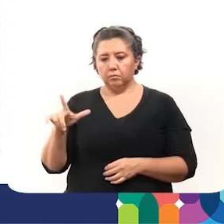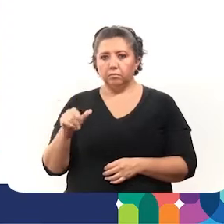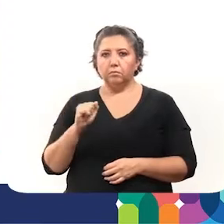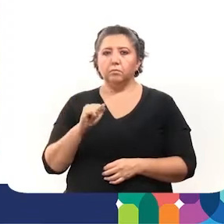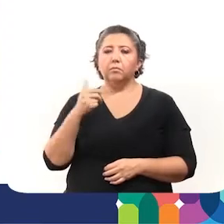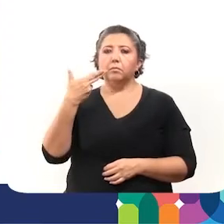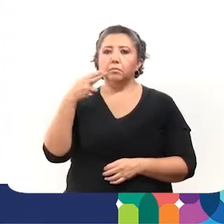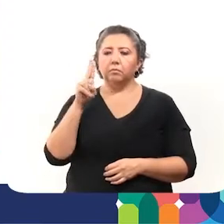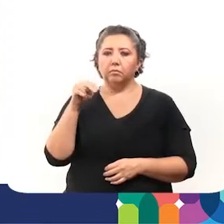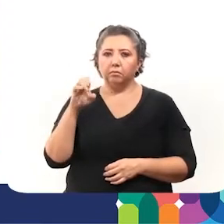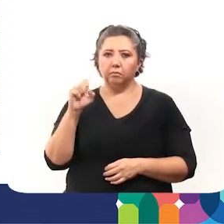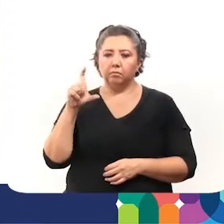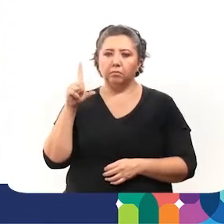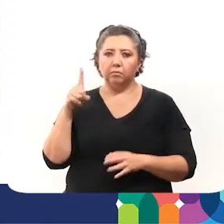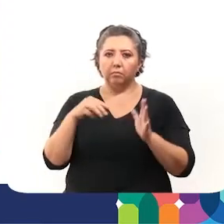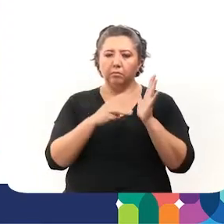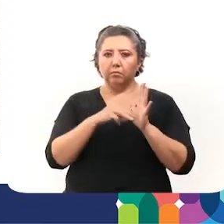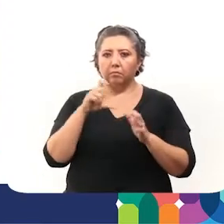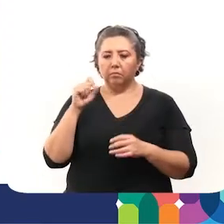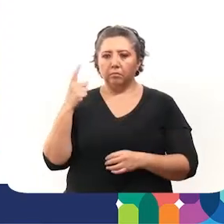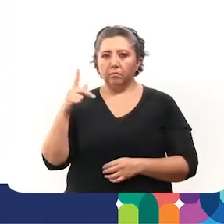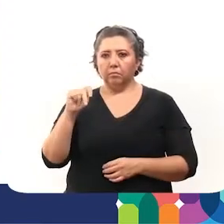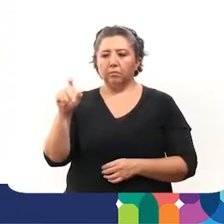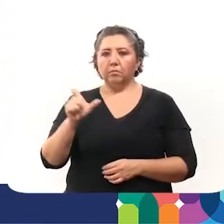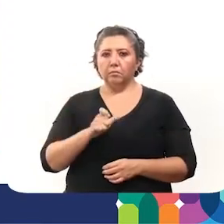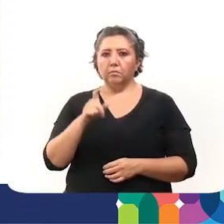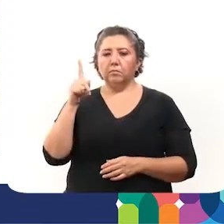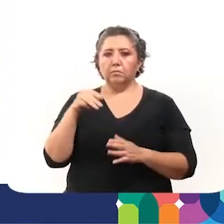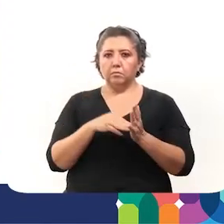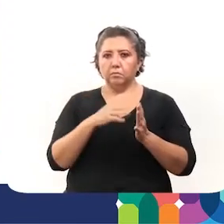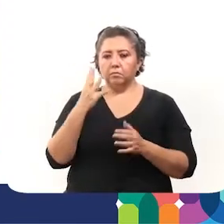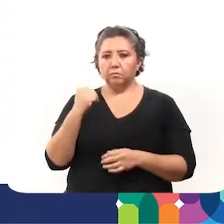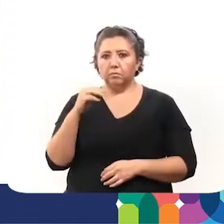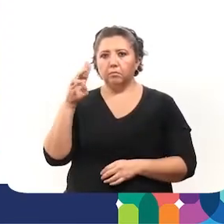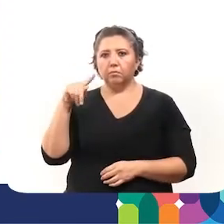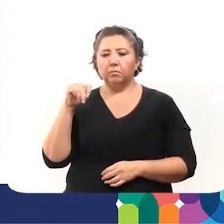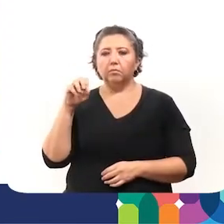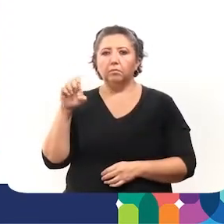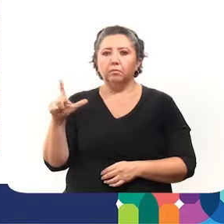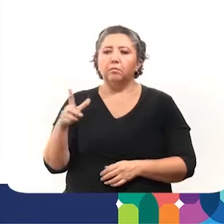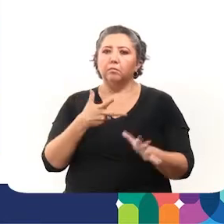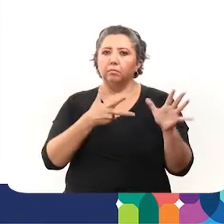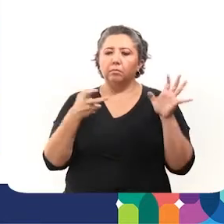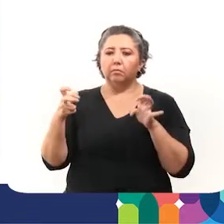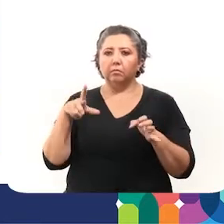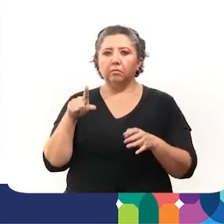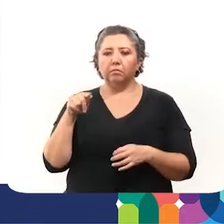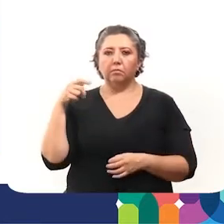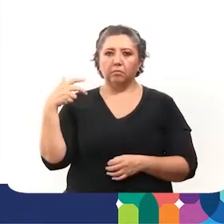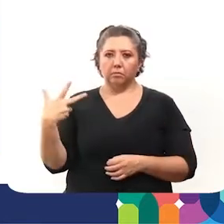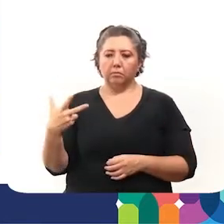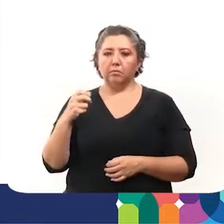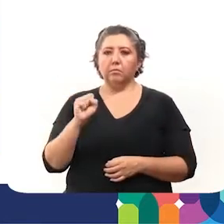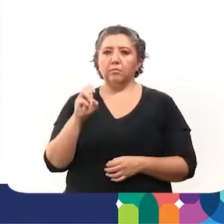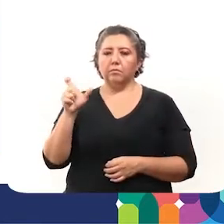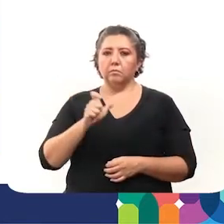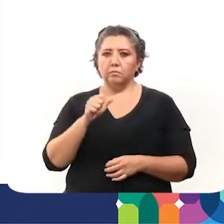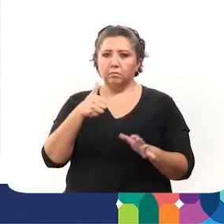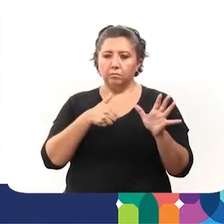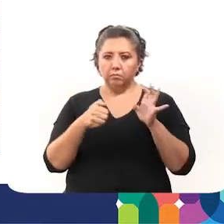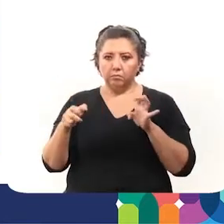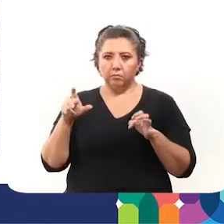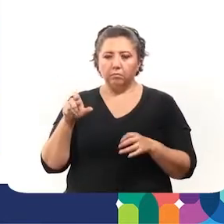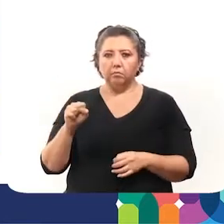1.748, Junucmá 1.021, Tecash 1.009, Motul 878, Maxcanú